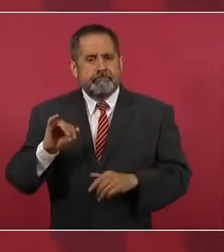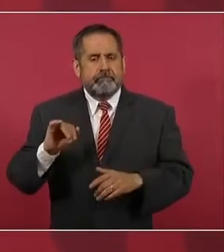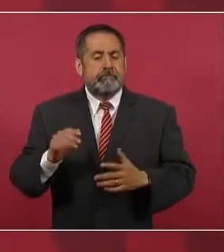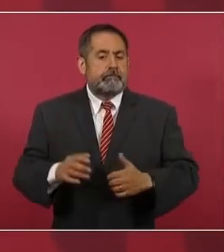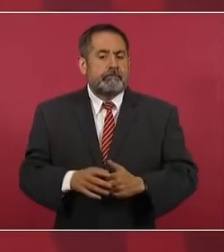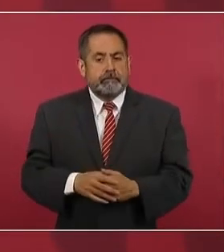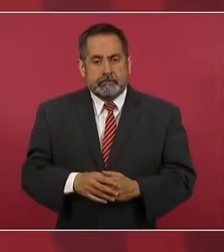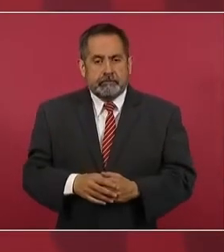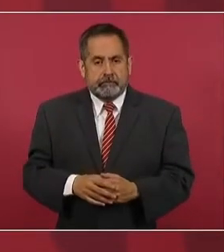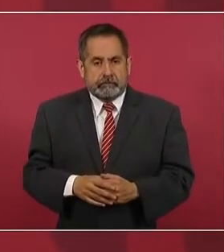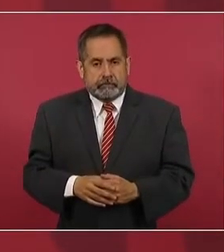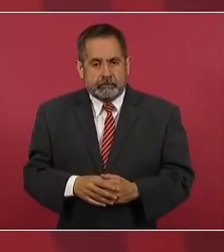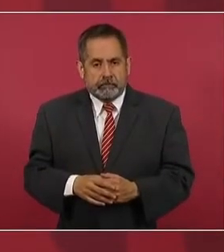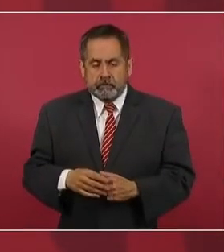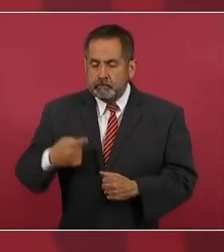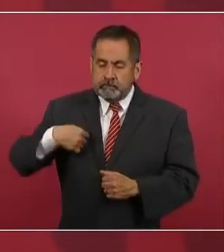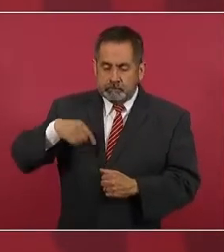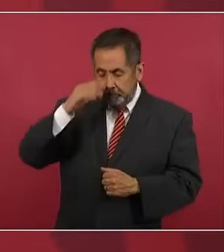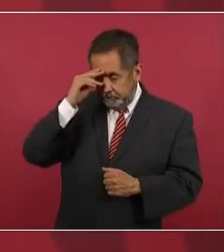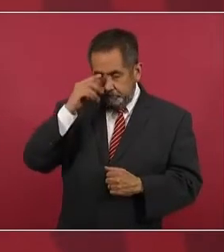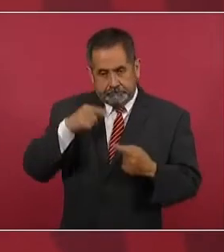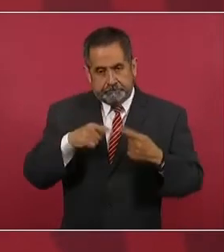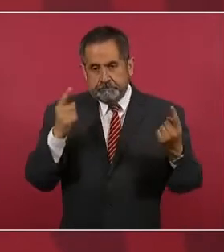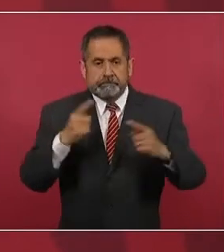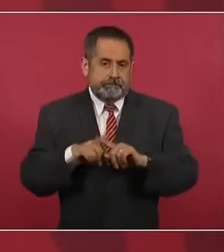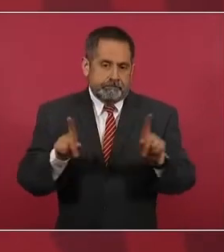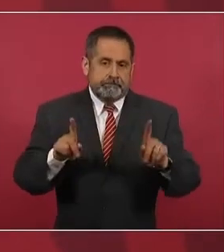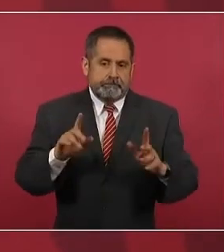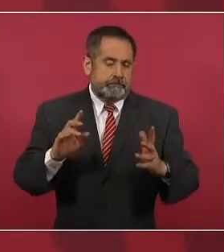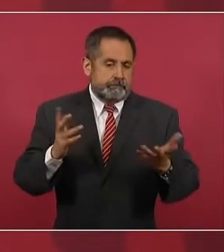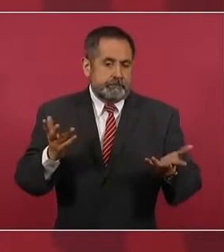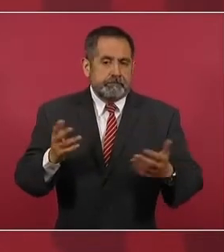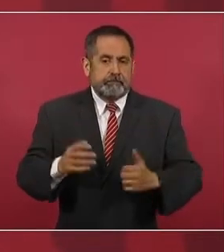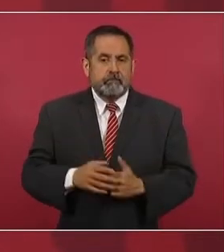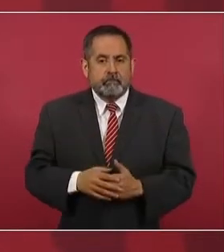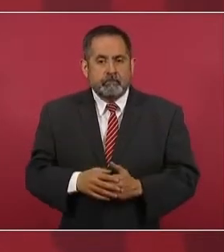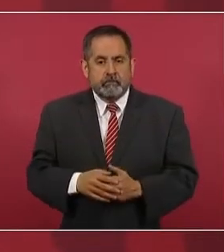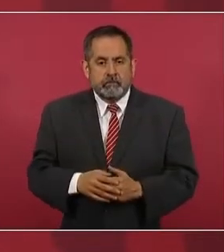que tenemos. Entonces,